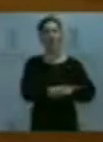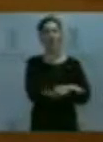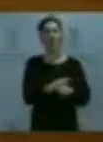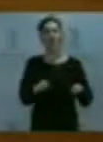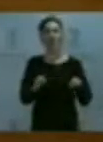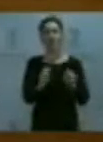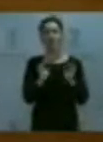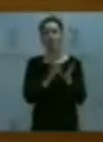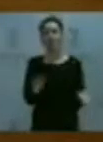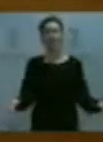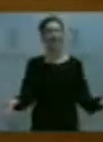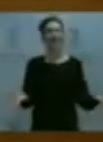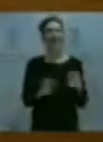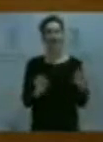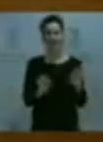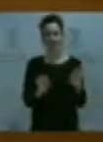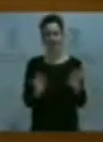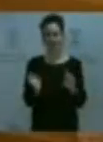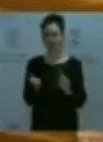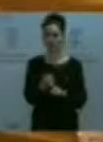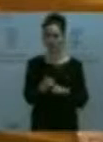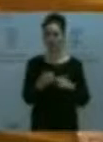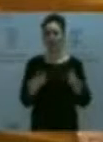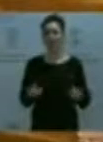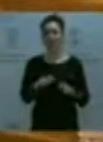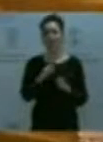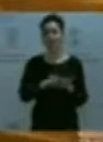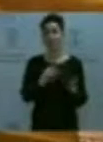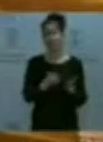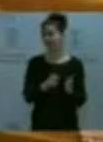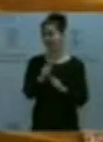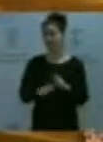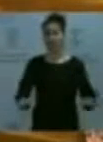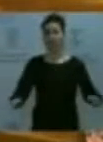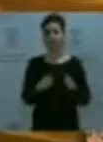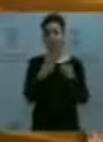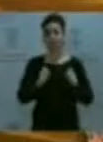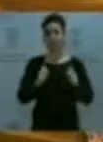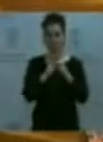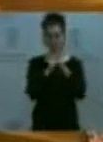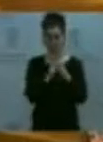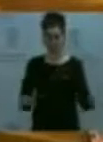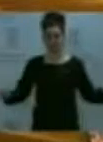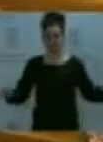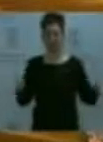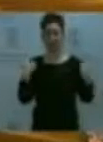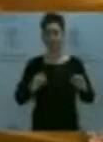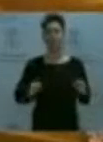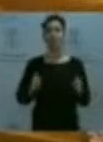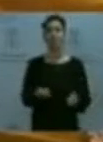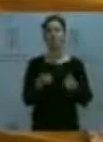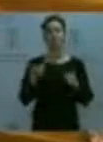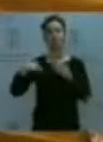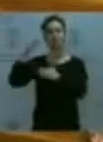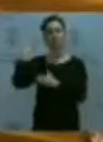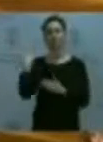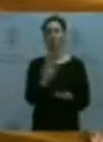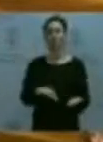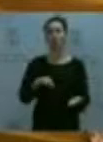plan demográfico, por empezar, ya se sitúa en el tiempo en el 2017. ¿Dónde quedó